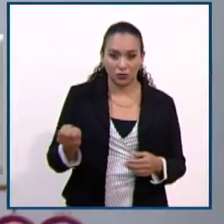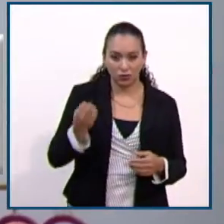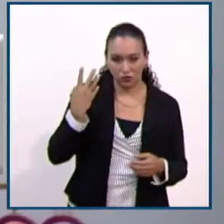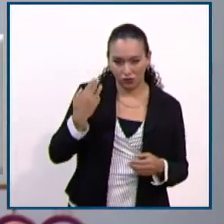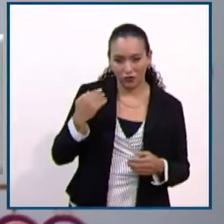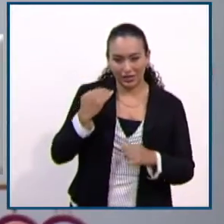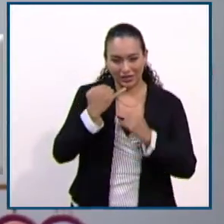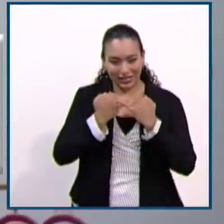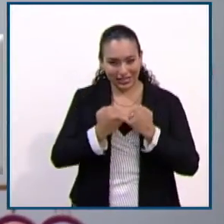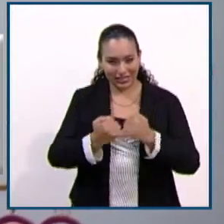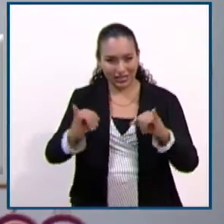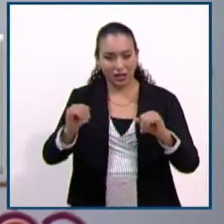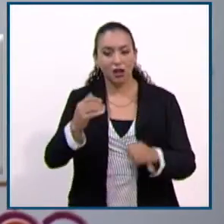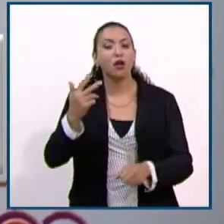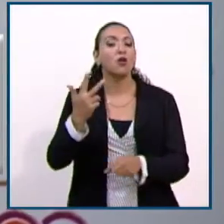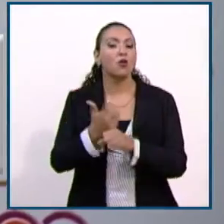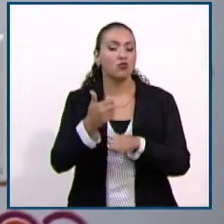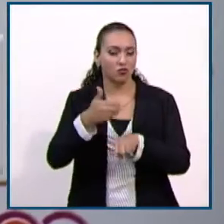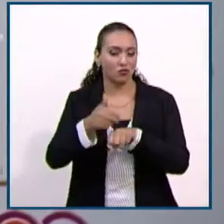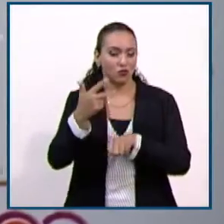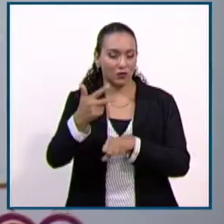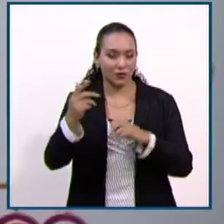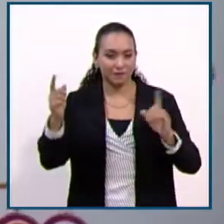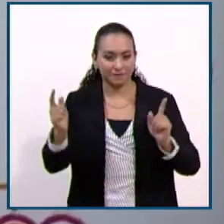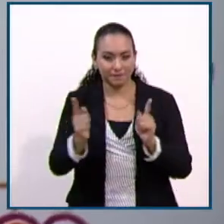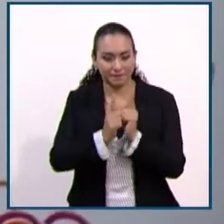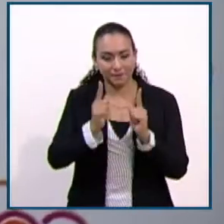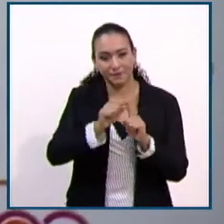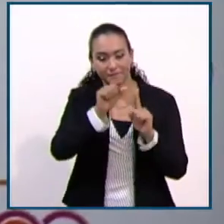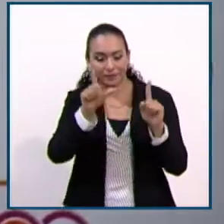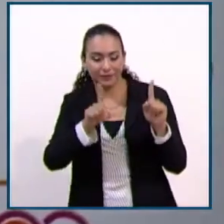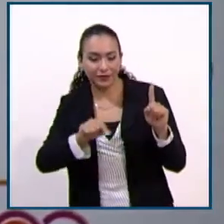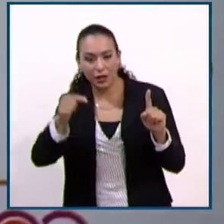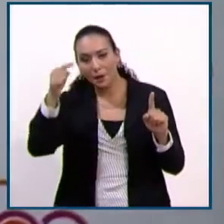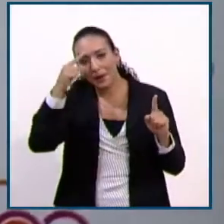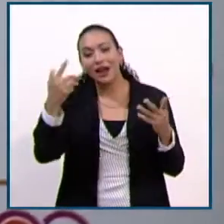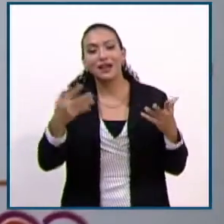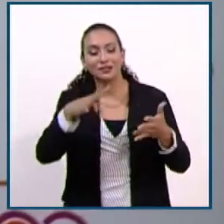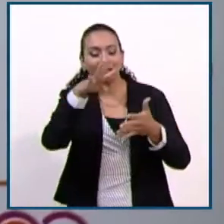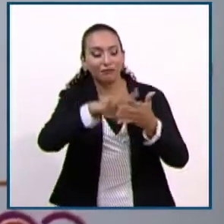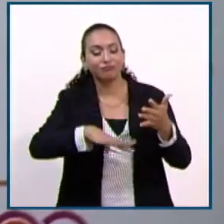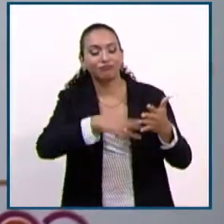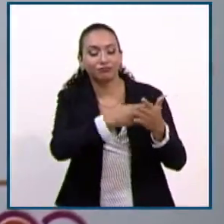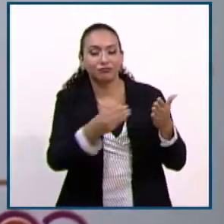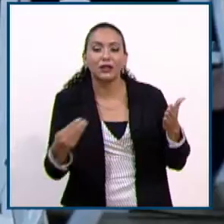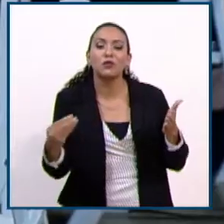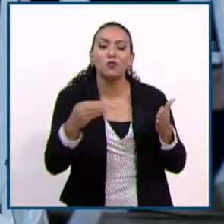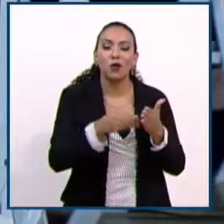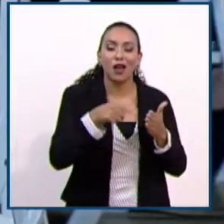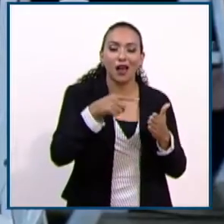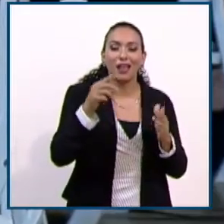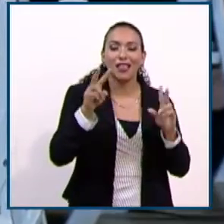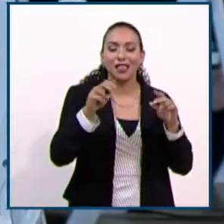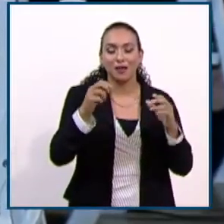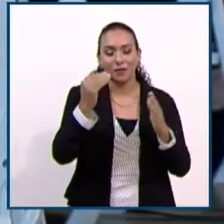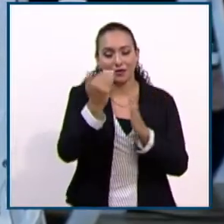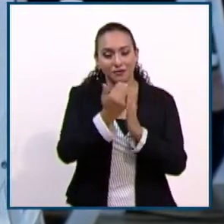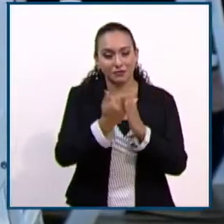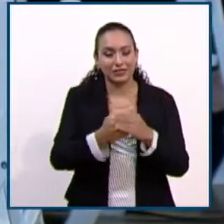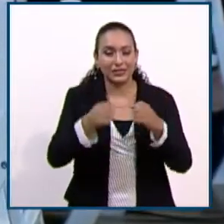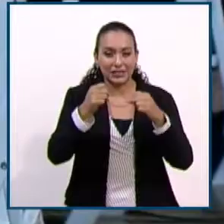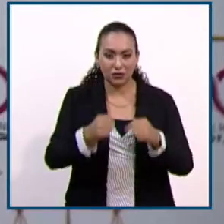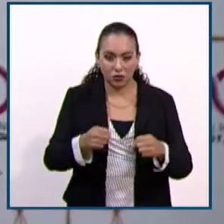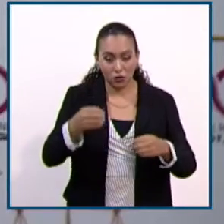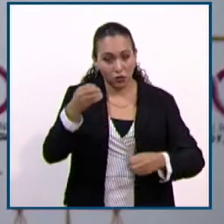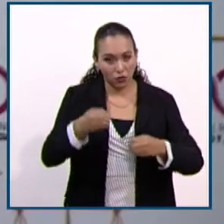8º encuentro regional, dentro del Encuentro Nacional para una Agenda de Seguridad y Justicia, convocado por el Poder Judicial Federal, realizado en